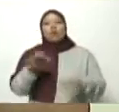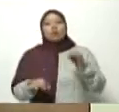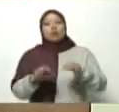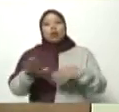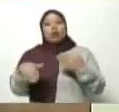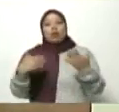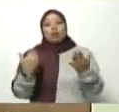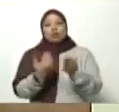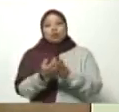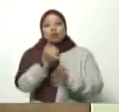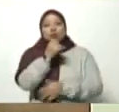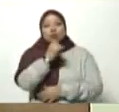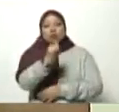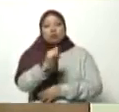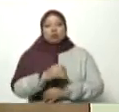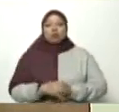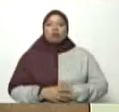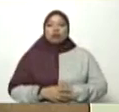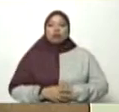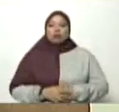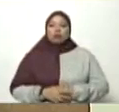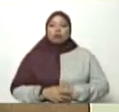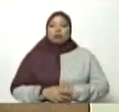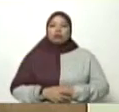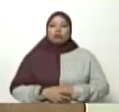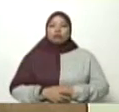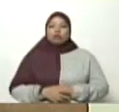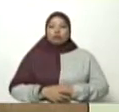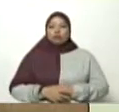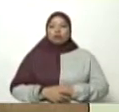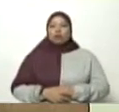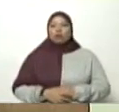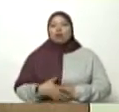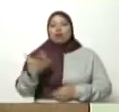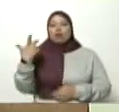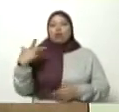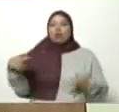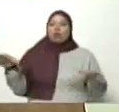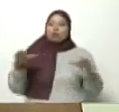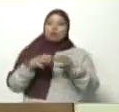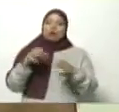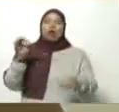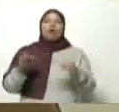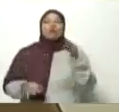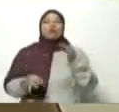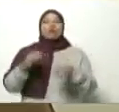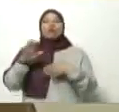día, Lisandro, no tenemos duda. La justicia